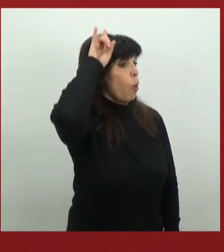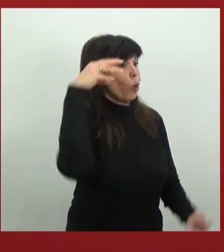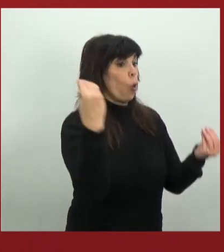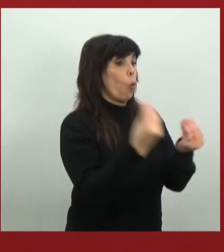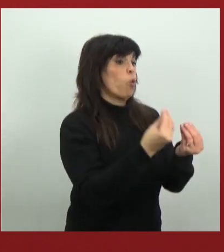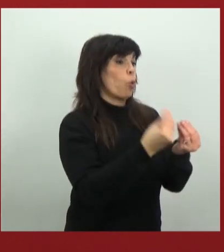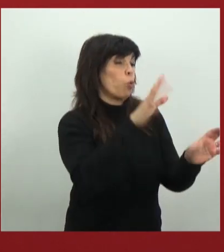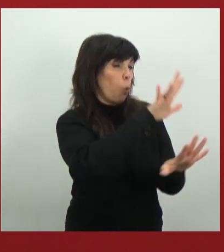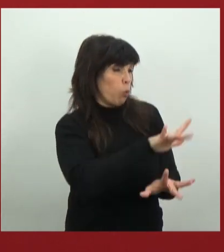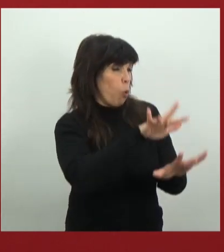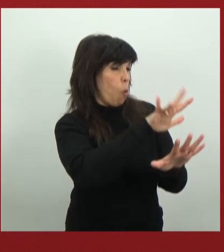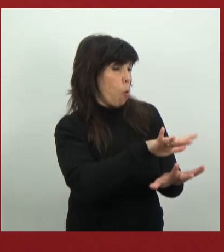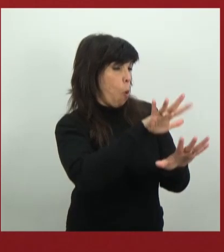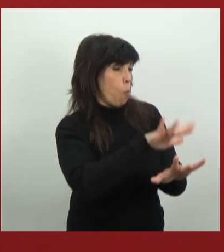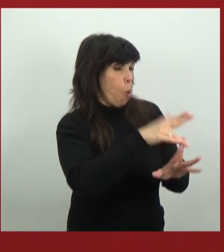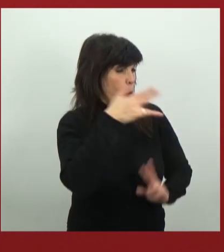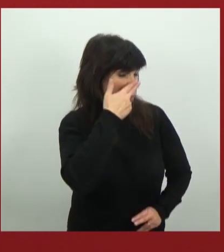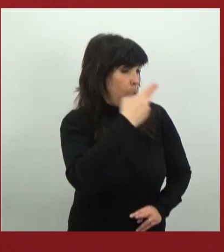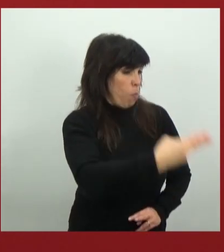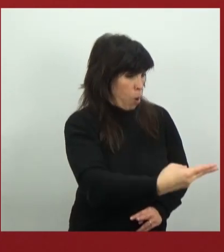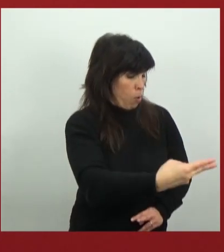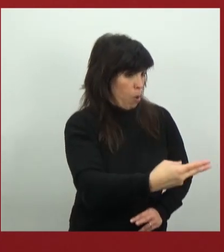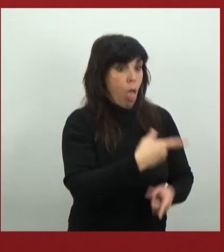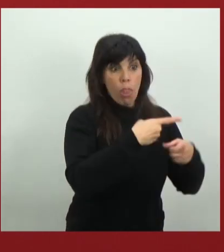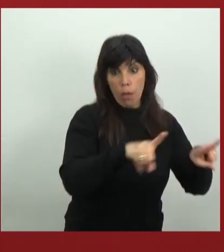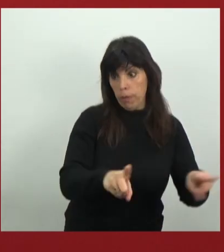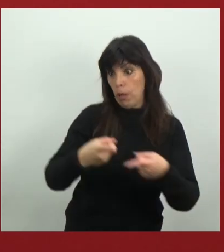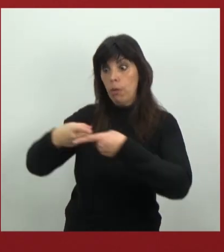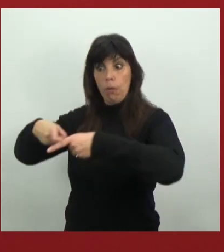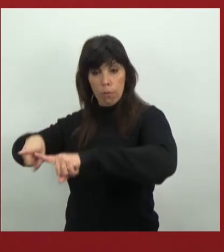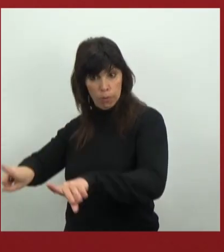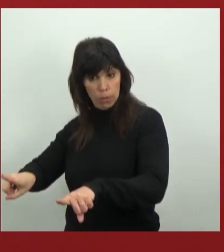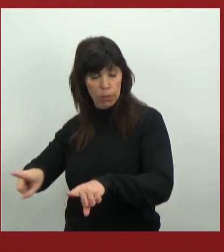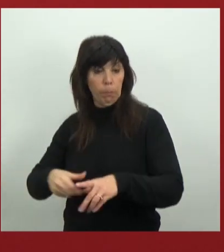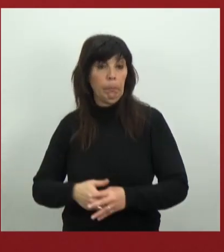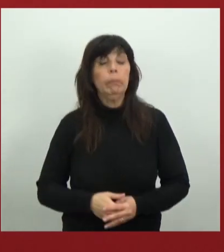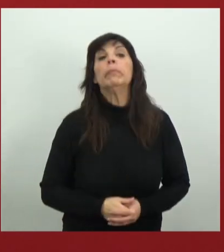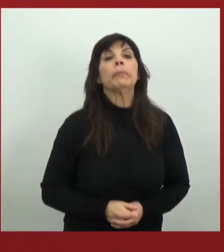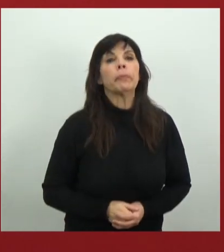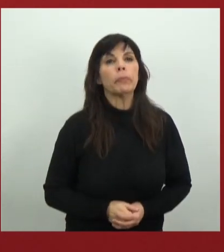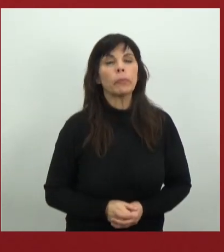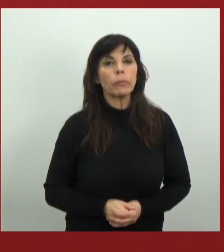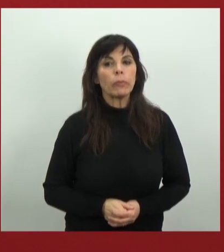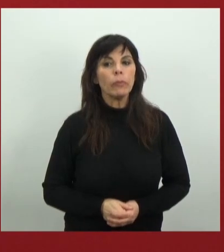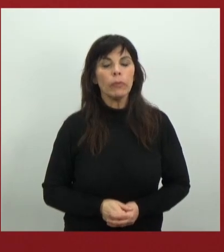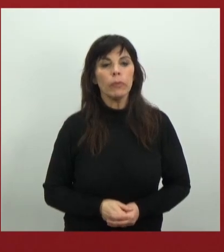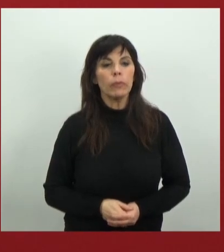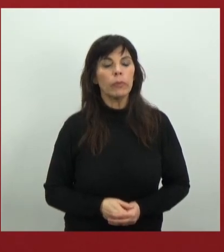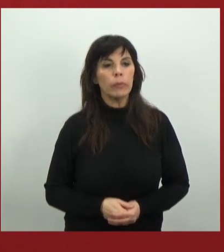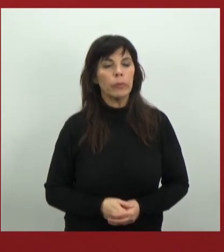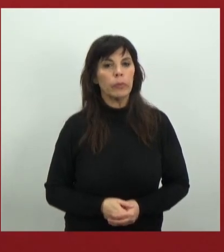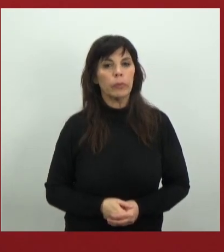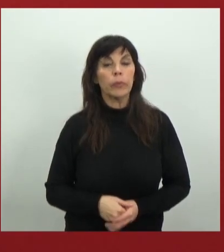hablando de una persona realmente poseída? Tenemos que diferenciar lo que dice la Biblia. Tenemos